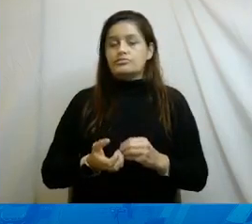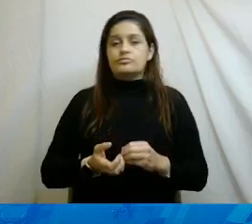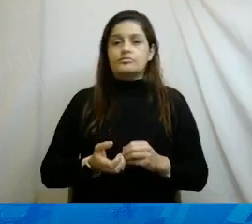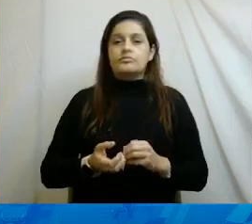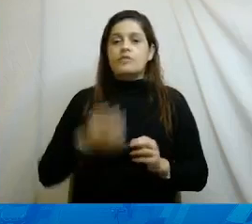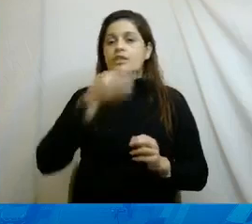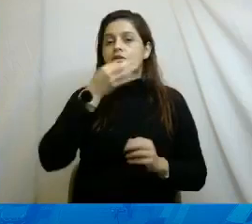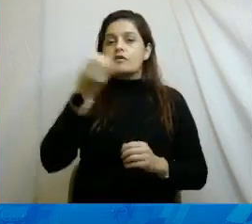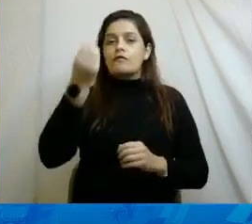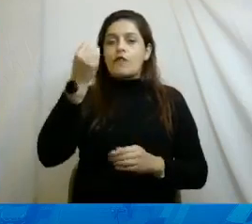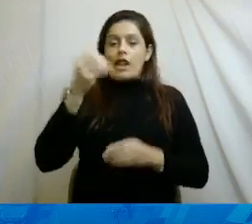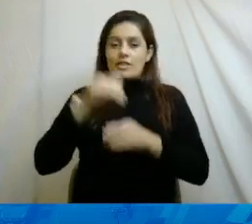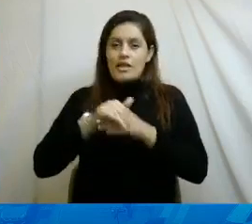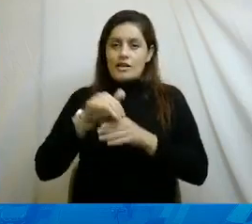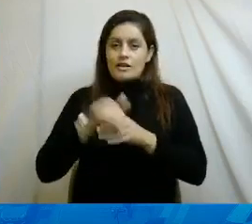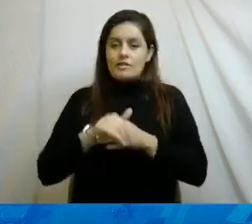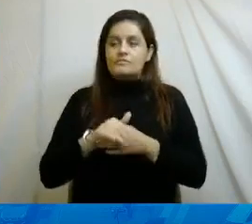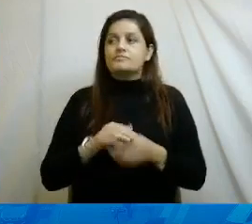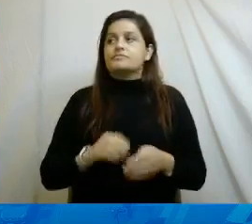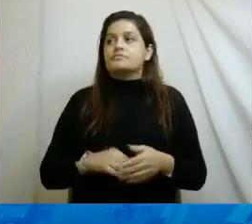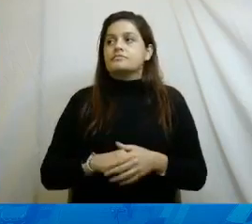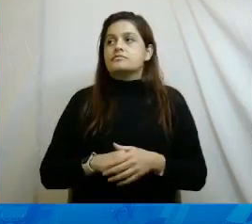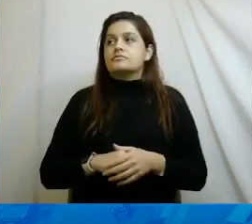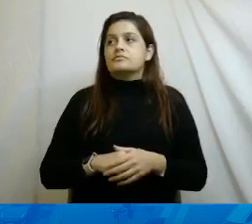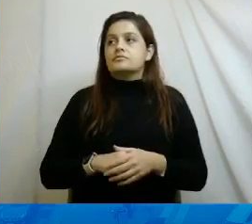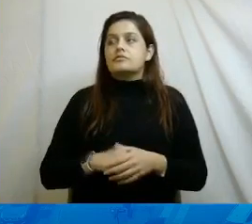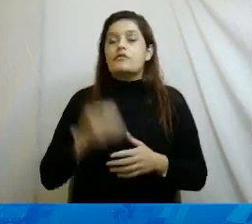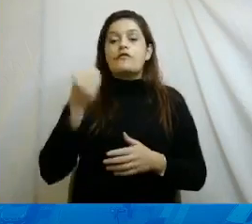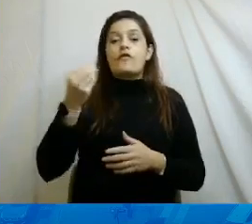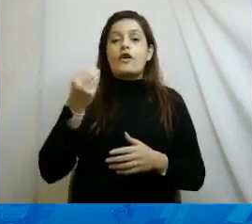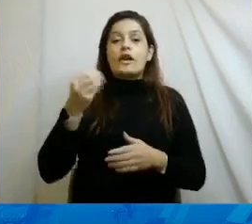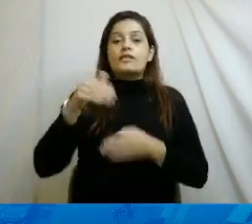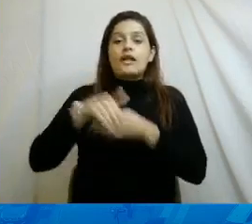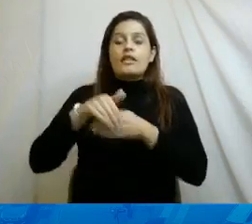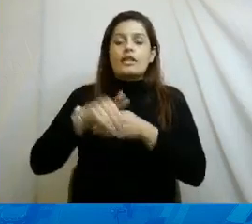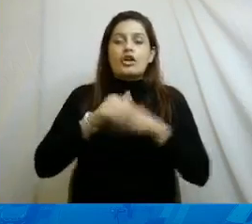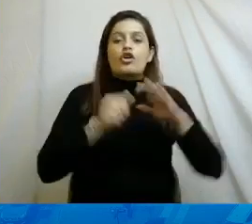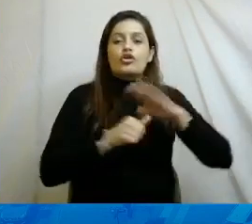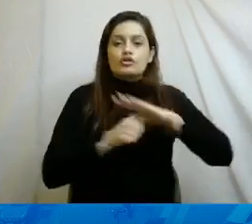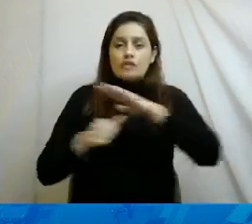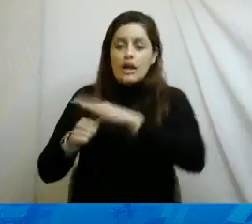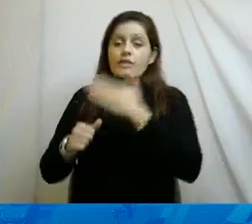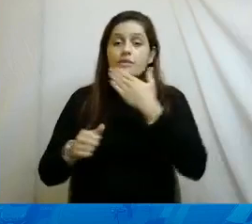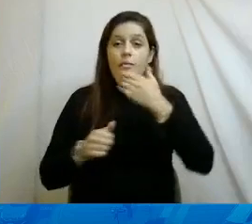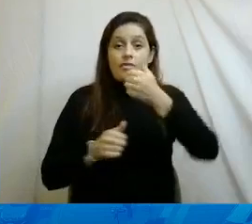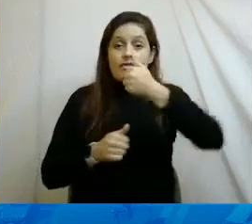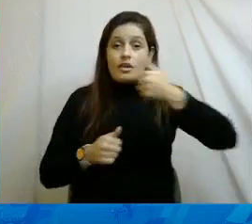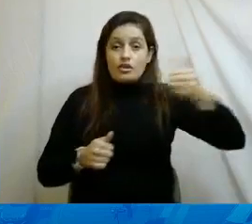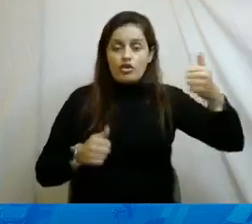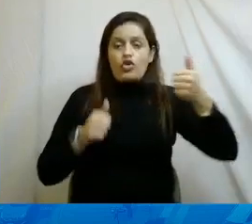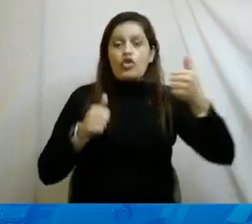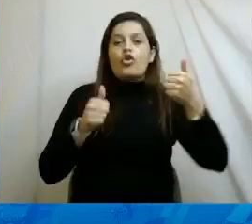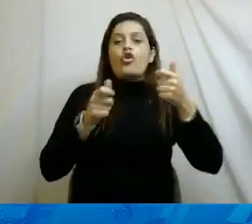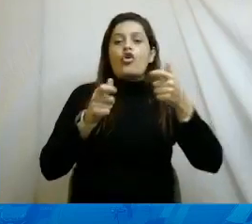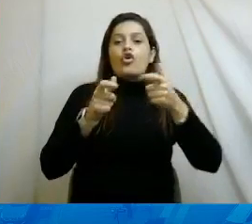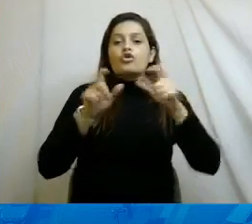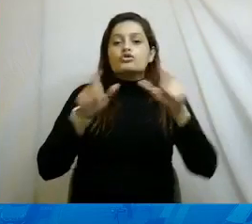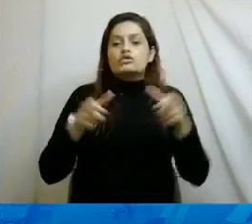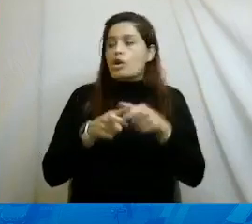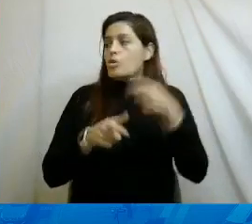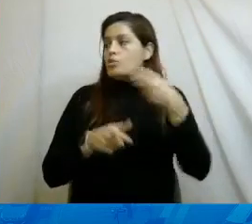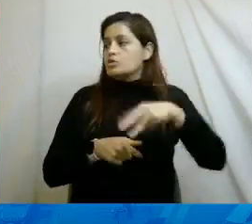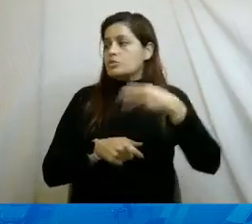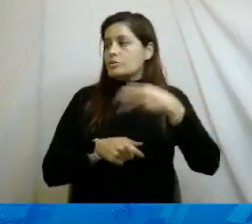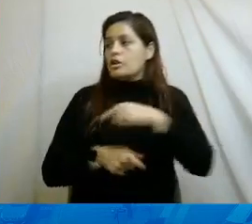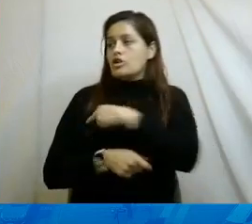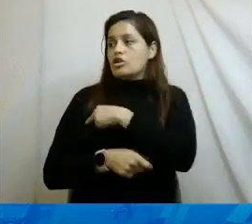Buenas tardes, estimada alcaldesa. Buenas tardes, concejales, directores de este consejo municipal. Mi